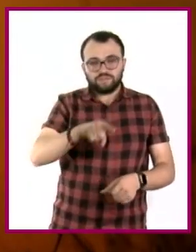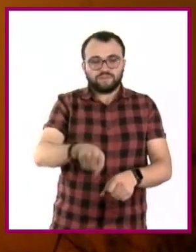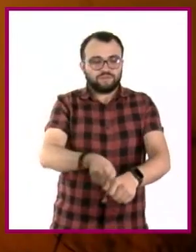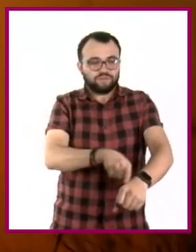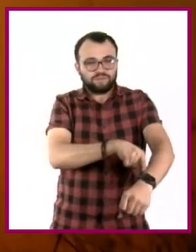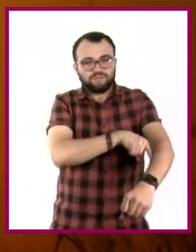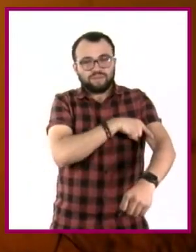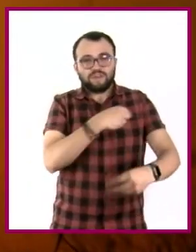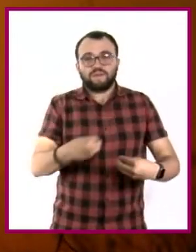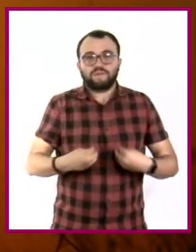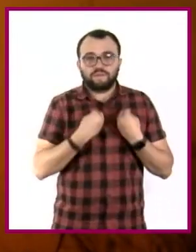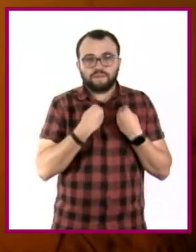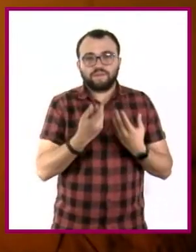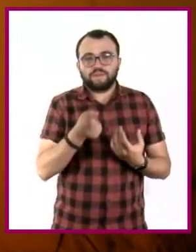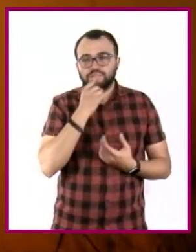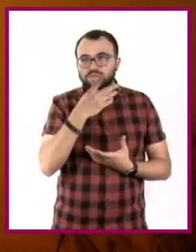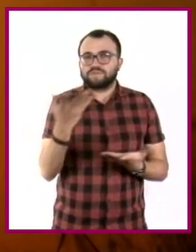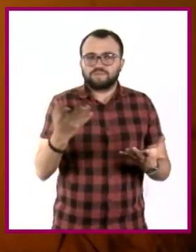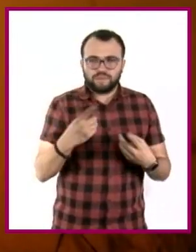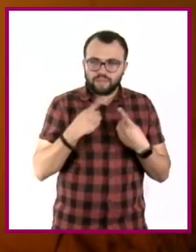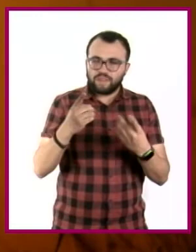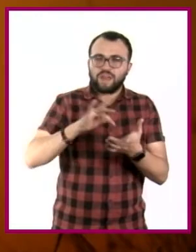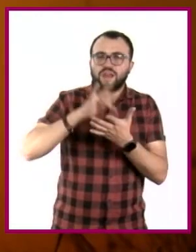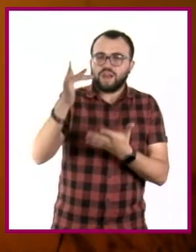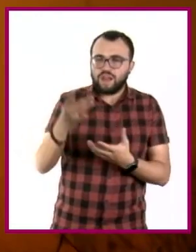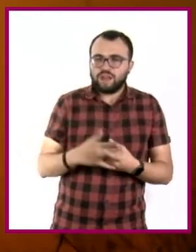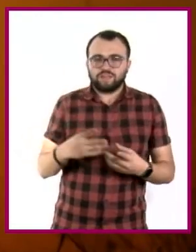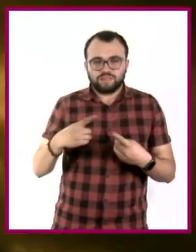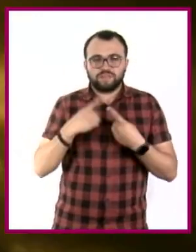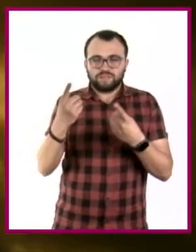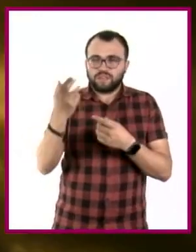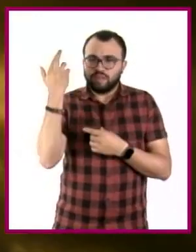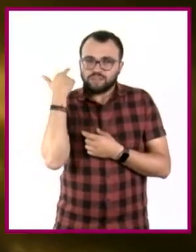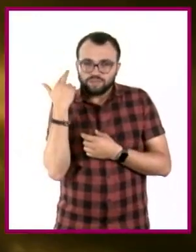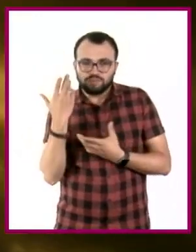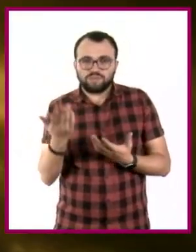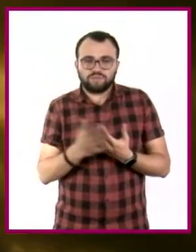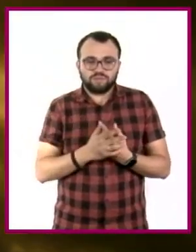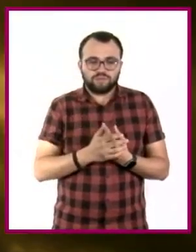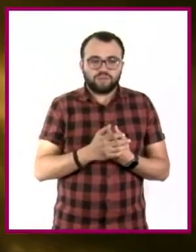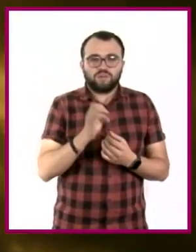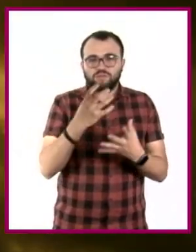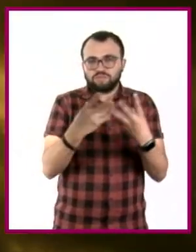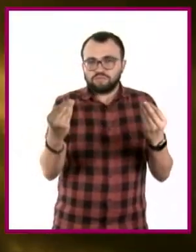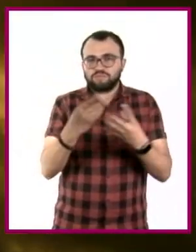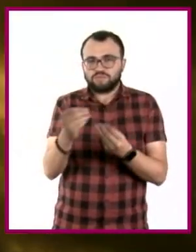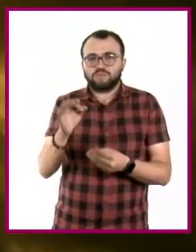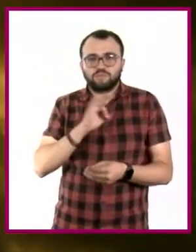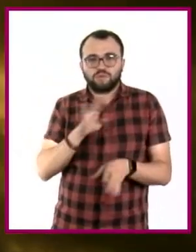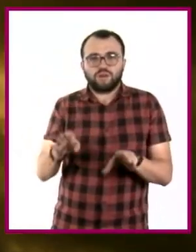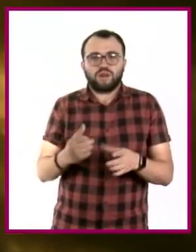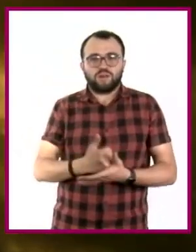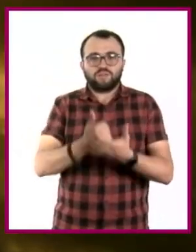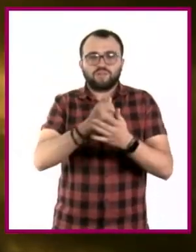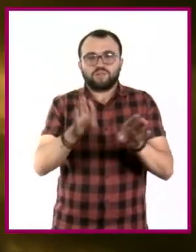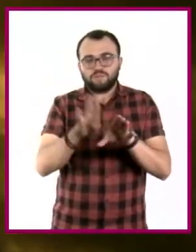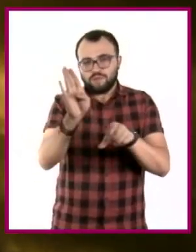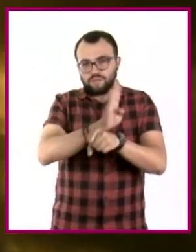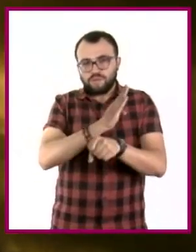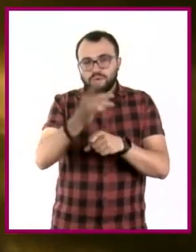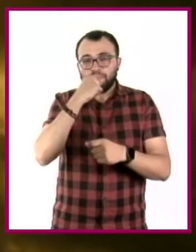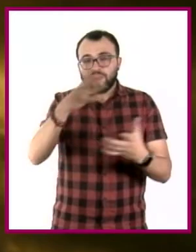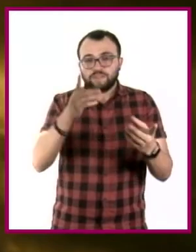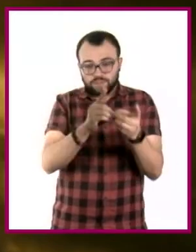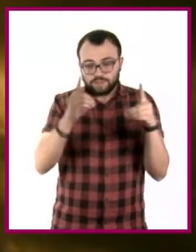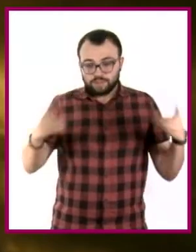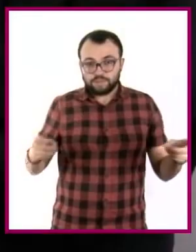asertivo, dar gracias, saber escuchar o resolver un conflicto. Estas nos benefician pues nos ayudan a tener un desarrollo